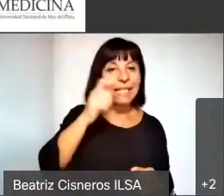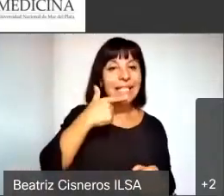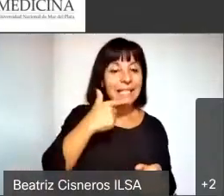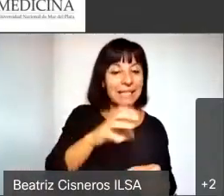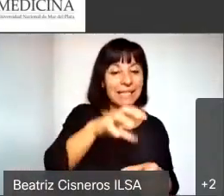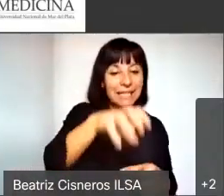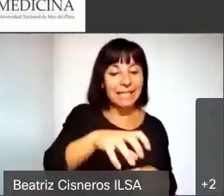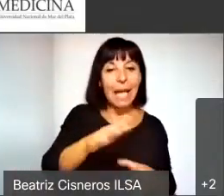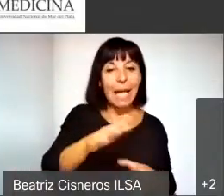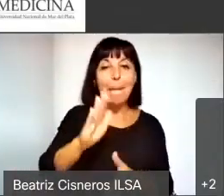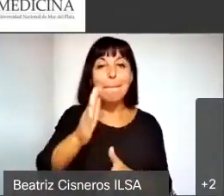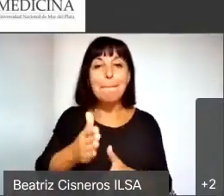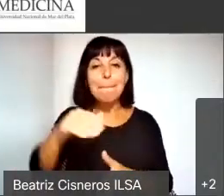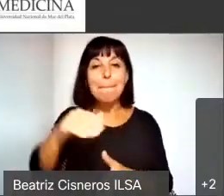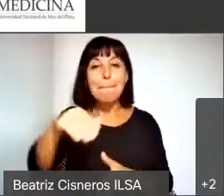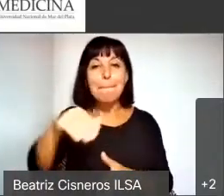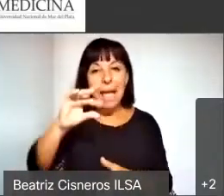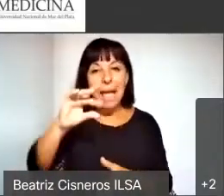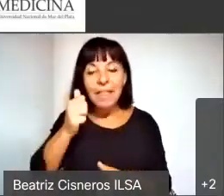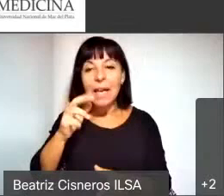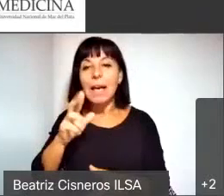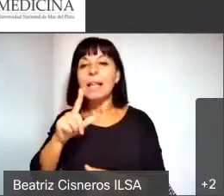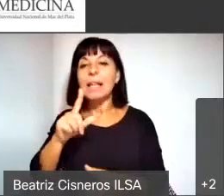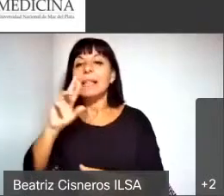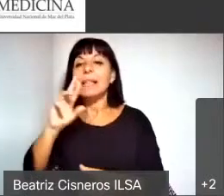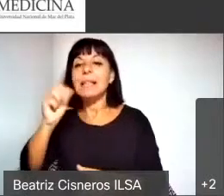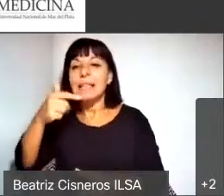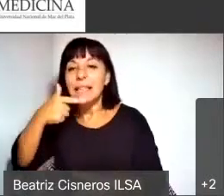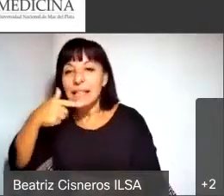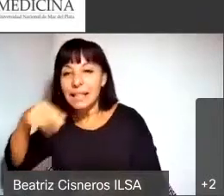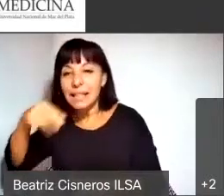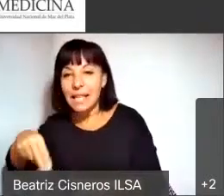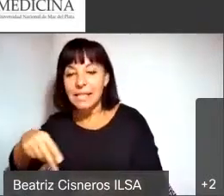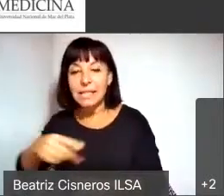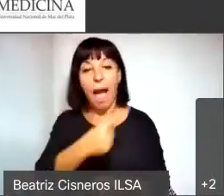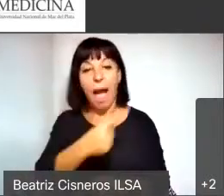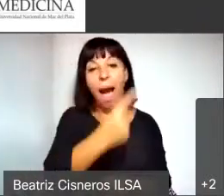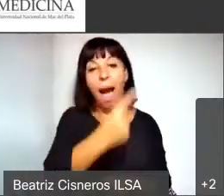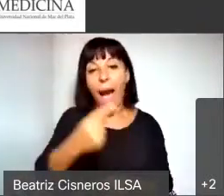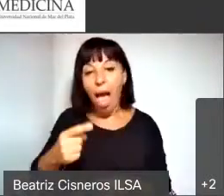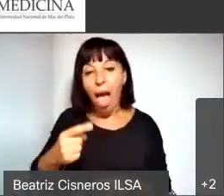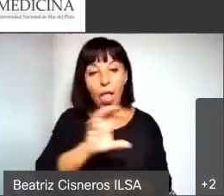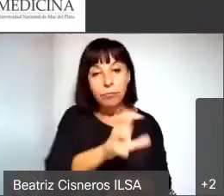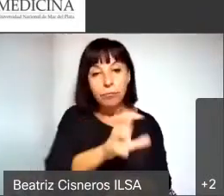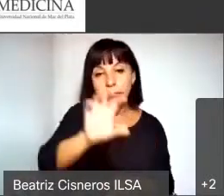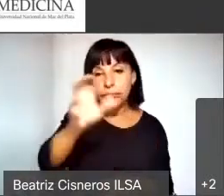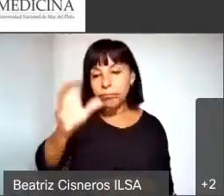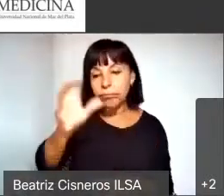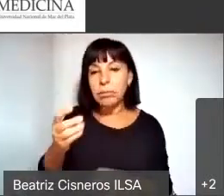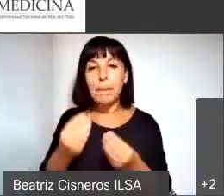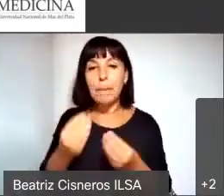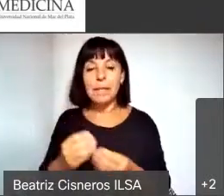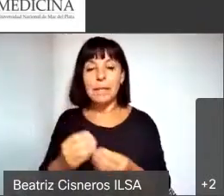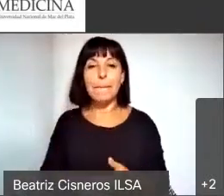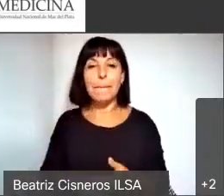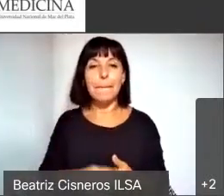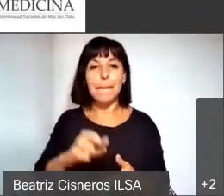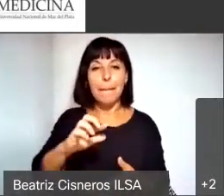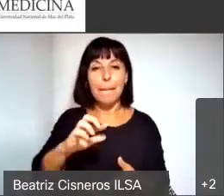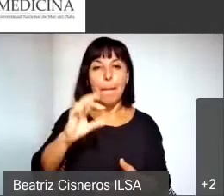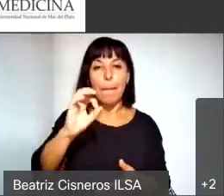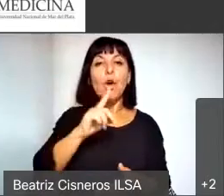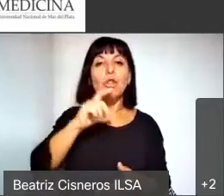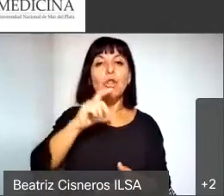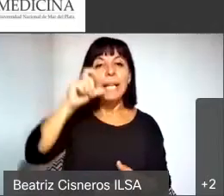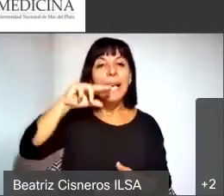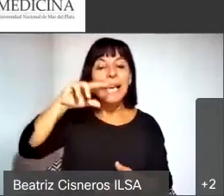región media, región trans. Vamos a ver qué ocurre en cada una de ellas. Las proteínas que fueron